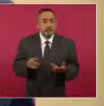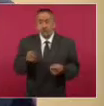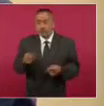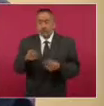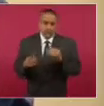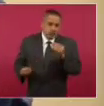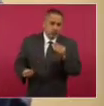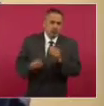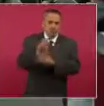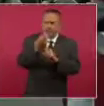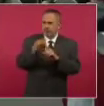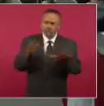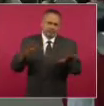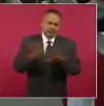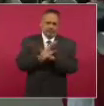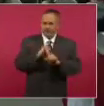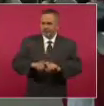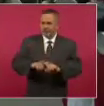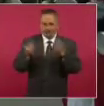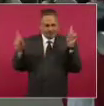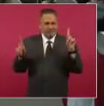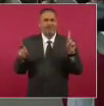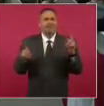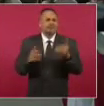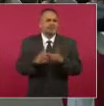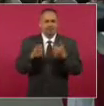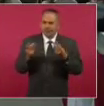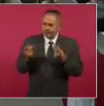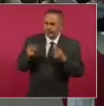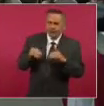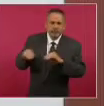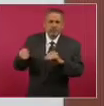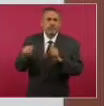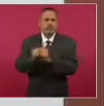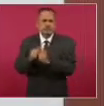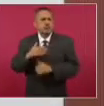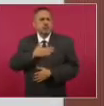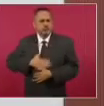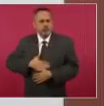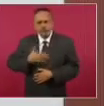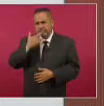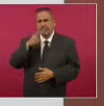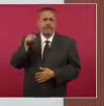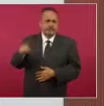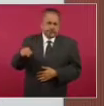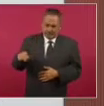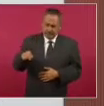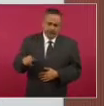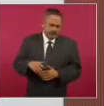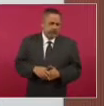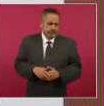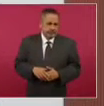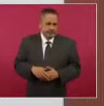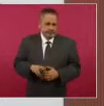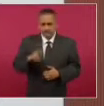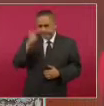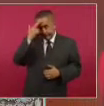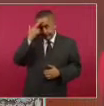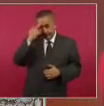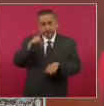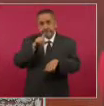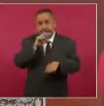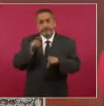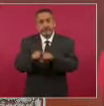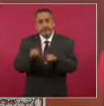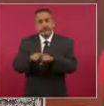nuevo orden social con mayor movilidad y justicia. Debe recordarse también que con